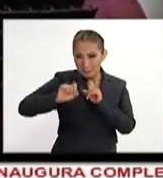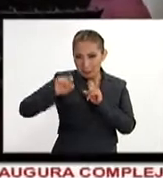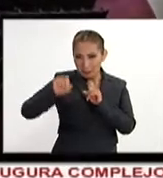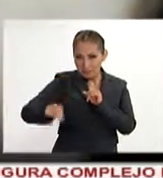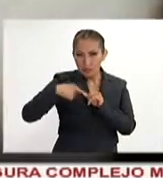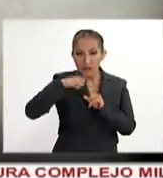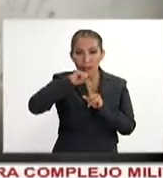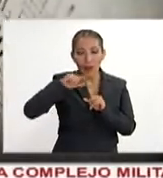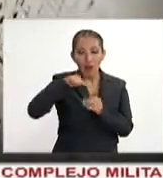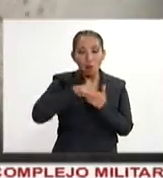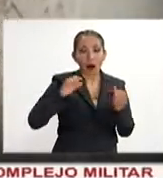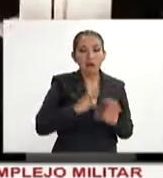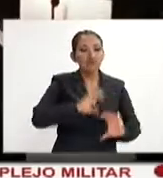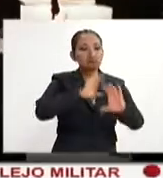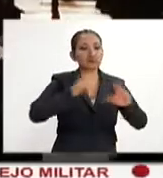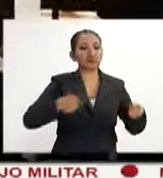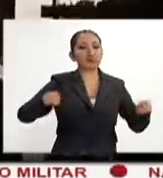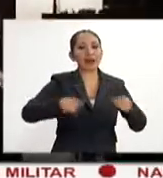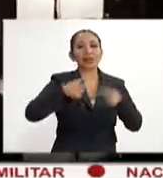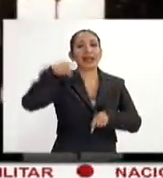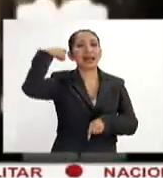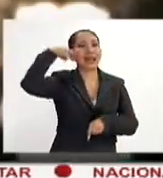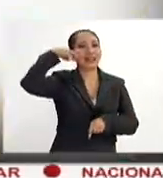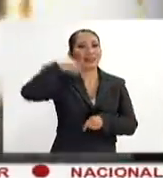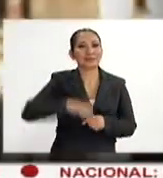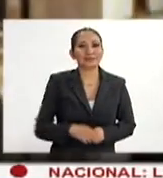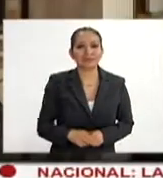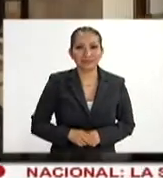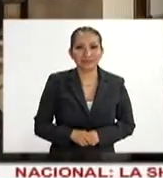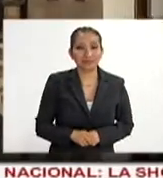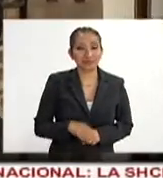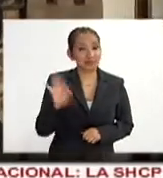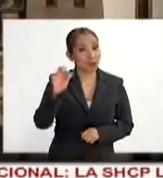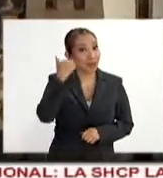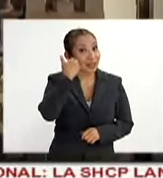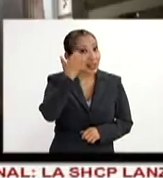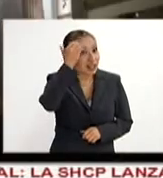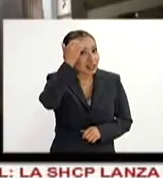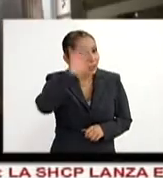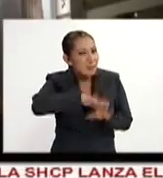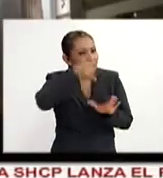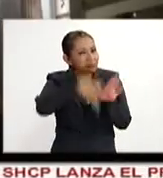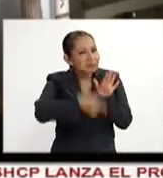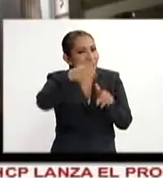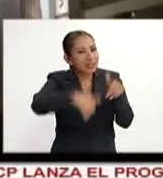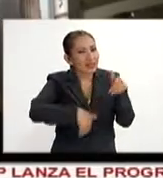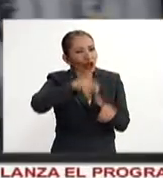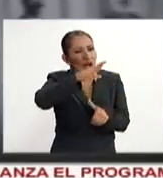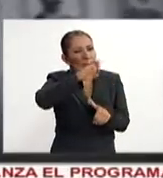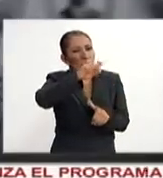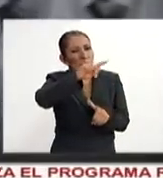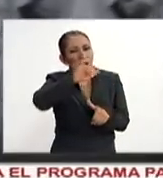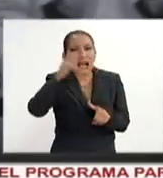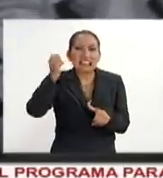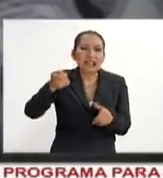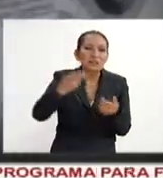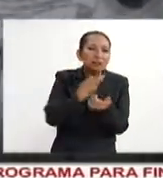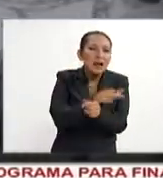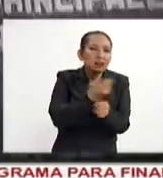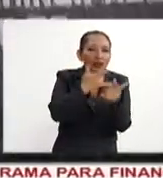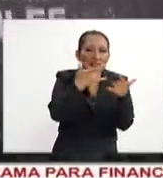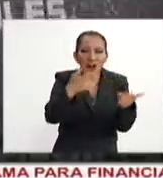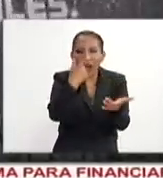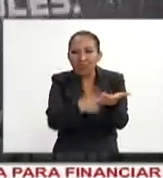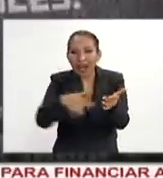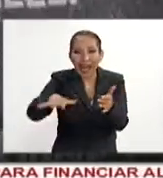es también sede de la Orquesta Filarmónica de Querétaro. Si deseas conocer más sobre el Teatro de la República y los acontecimientos